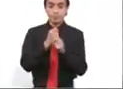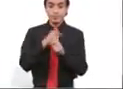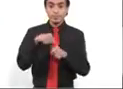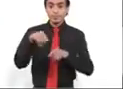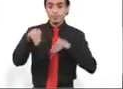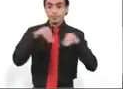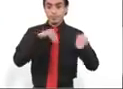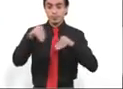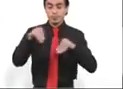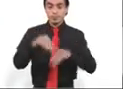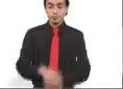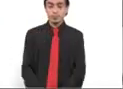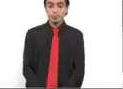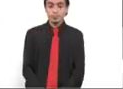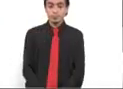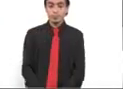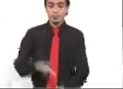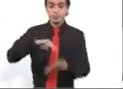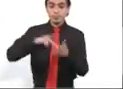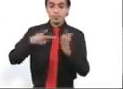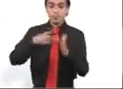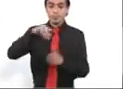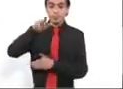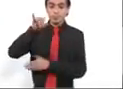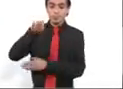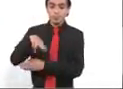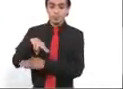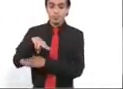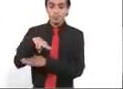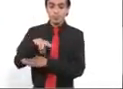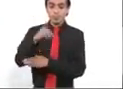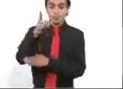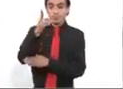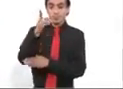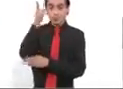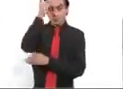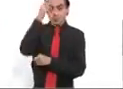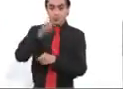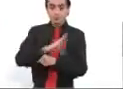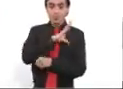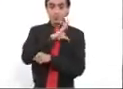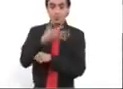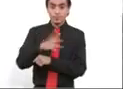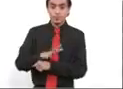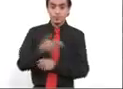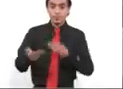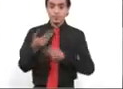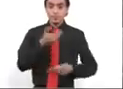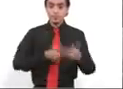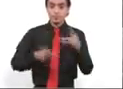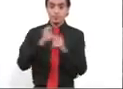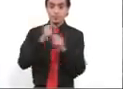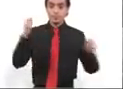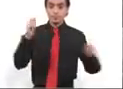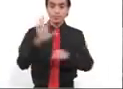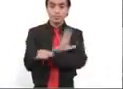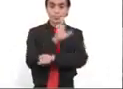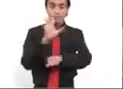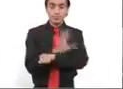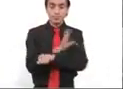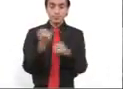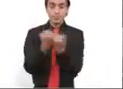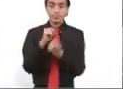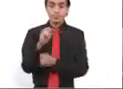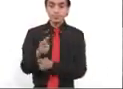El ingeniero Martín López Delgado, director general del Servicio de Transportes Eléctricos. Asimismo, agradecemos la